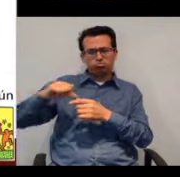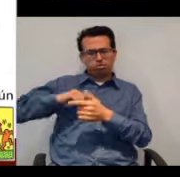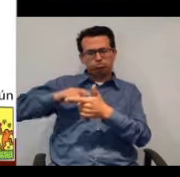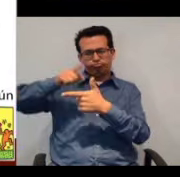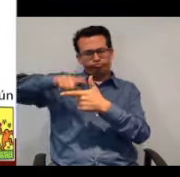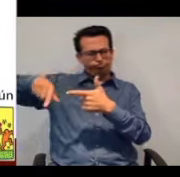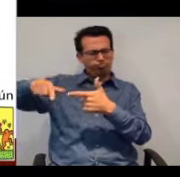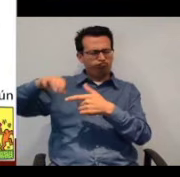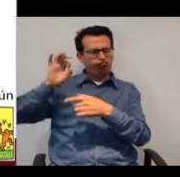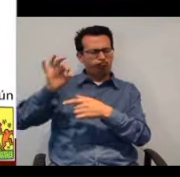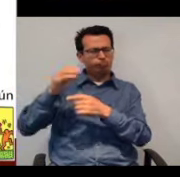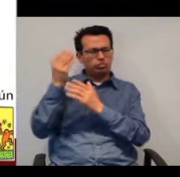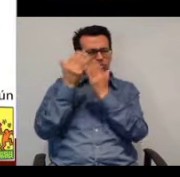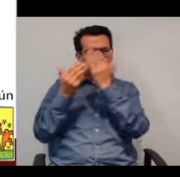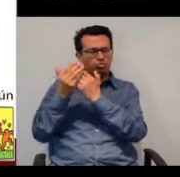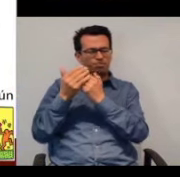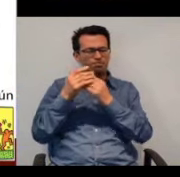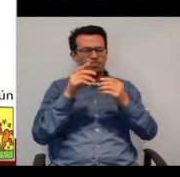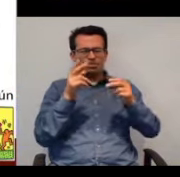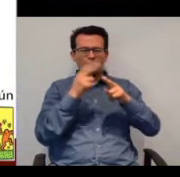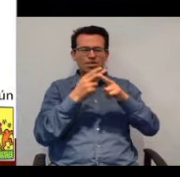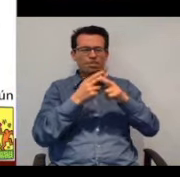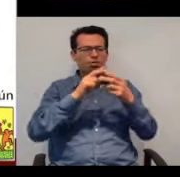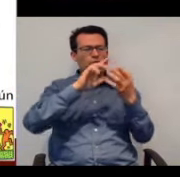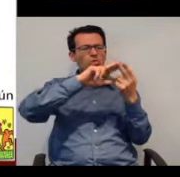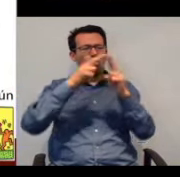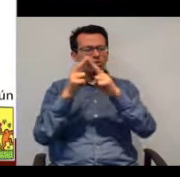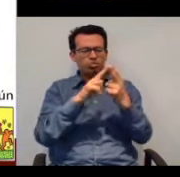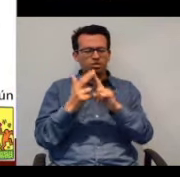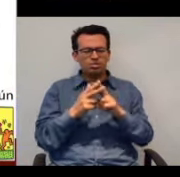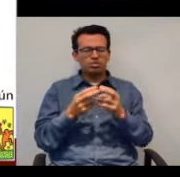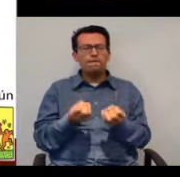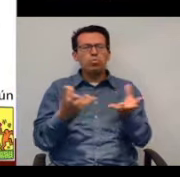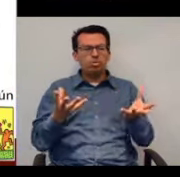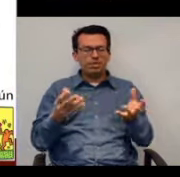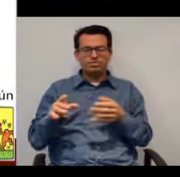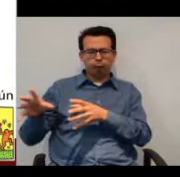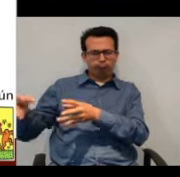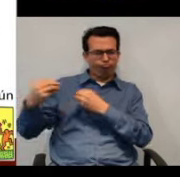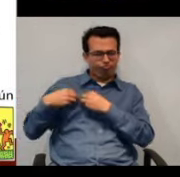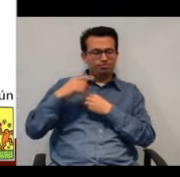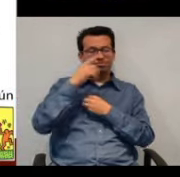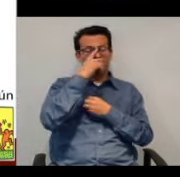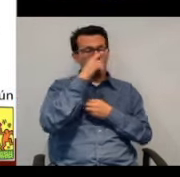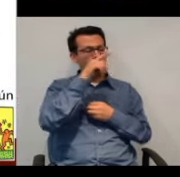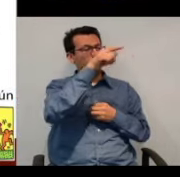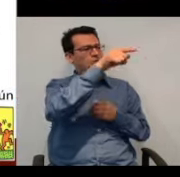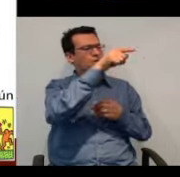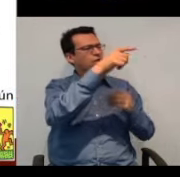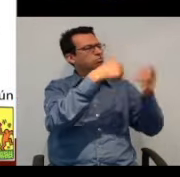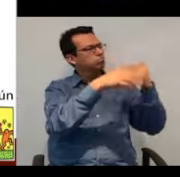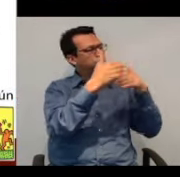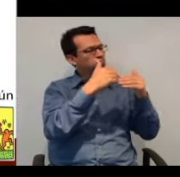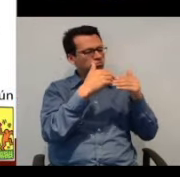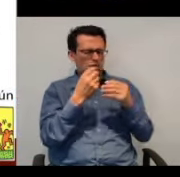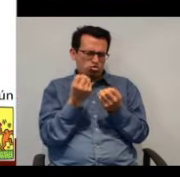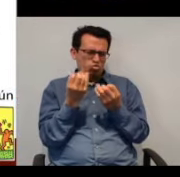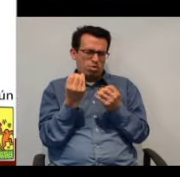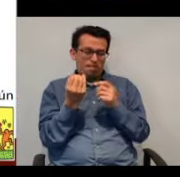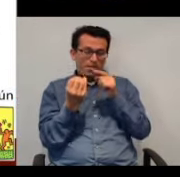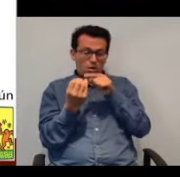un análisis de correspondencias múltiples nos permite llegar a ello. El número no se reduce